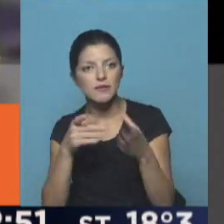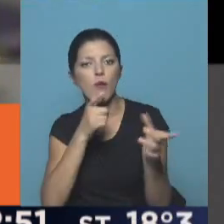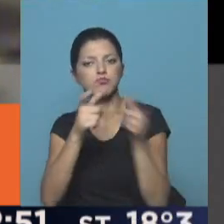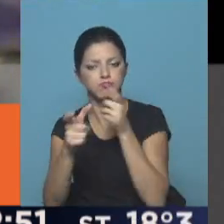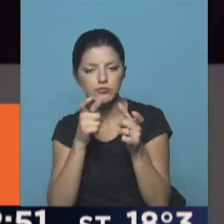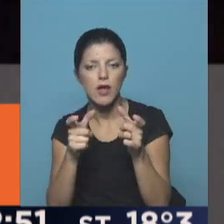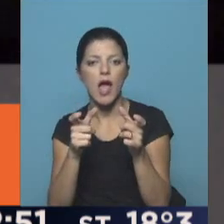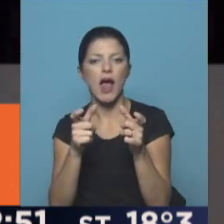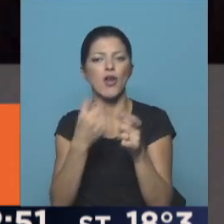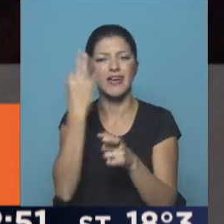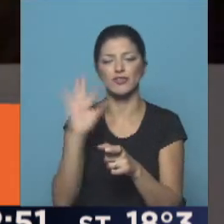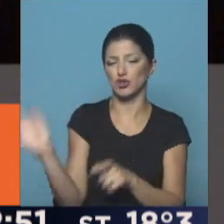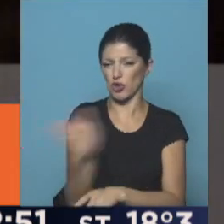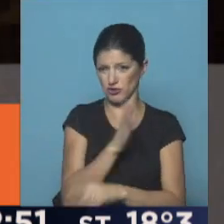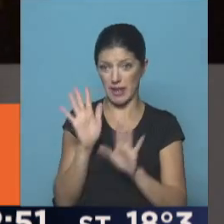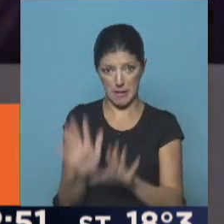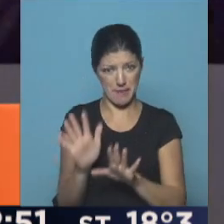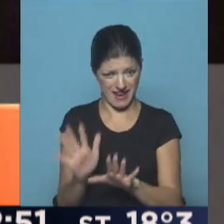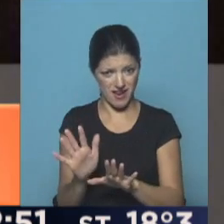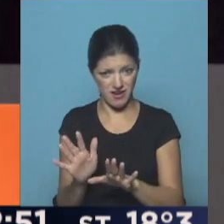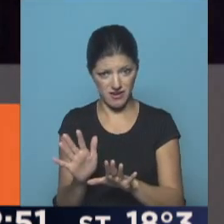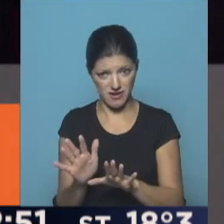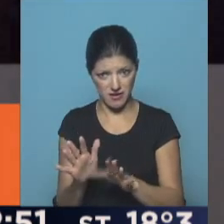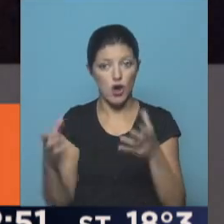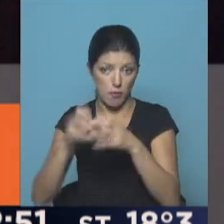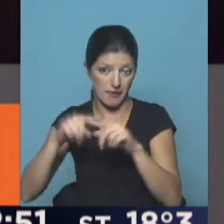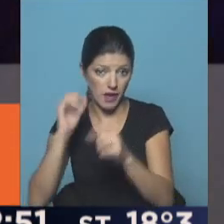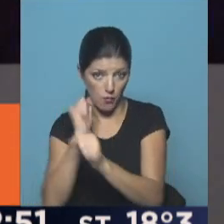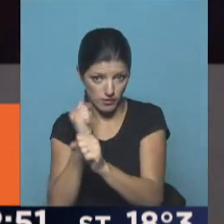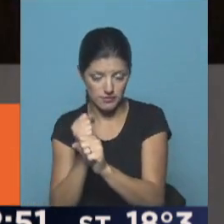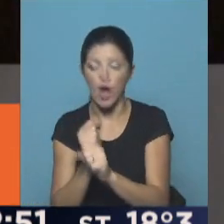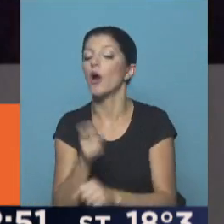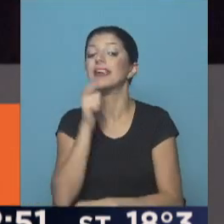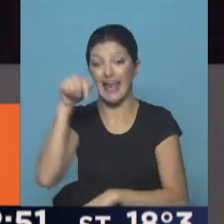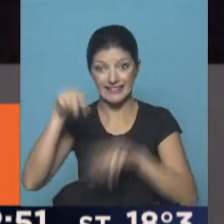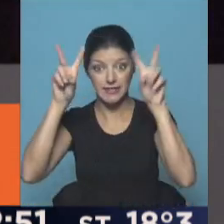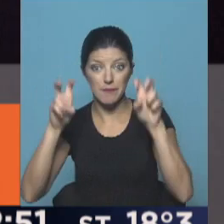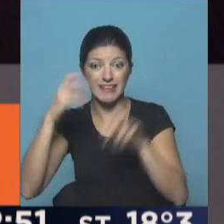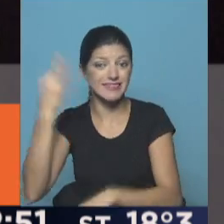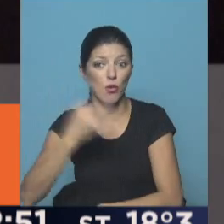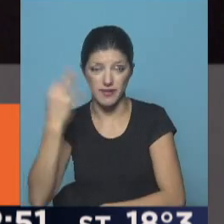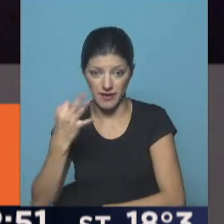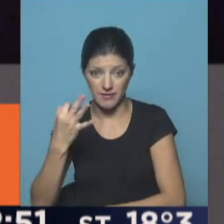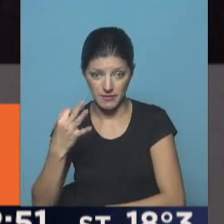que los laboristas esperan de él, y en torno a un problema como la seguridad, que siempre para la izquierda